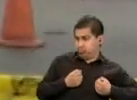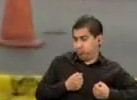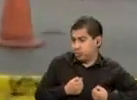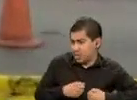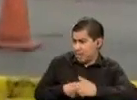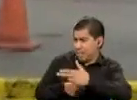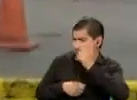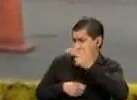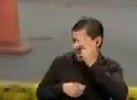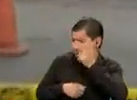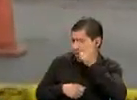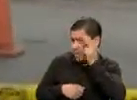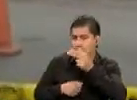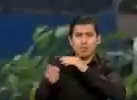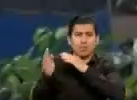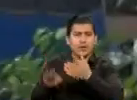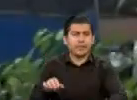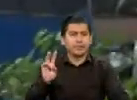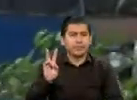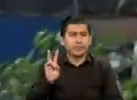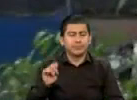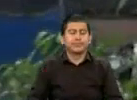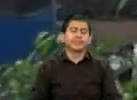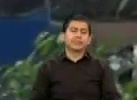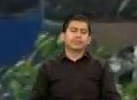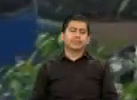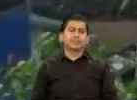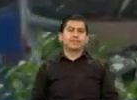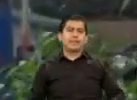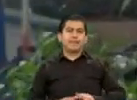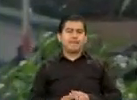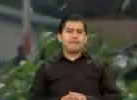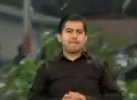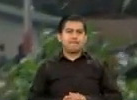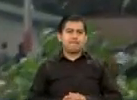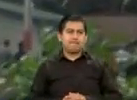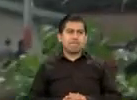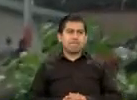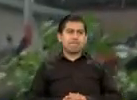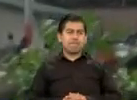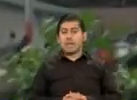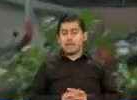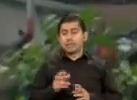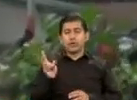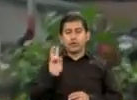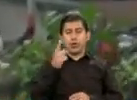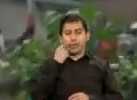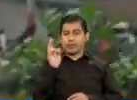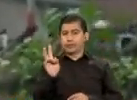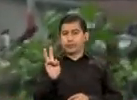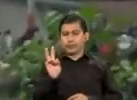para matar a los dos guías penitenciarios. Las dos personas son de sexo masculino,